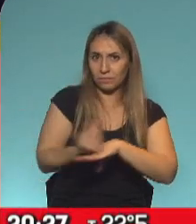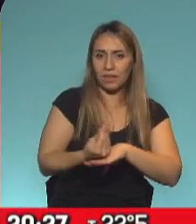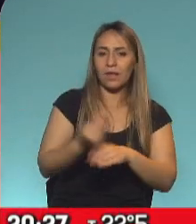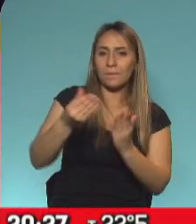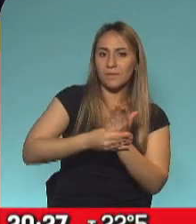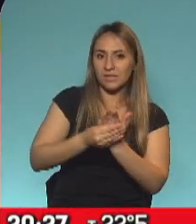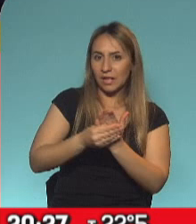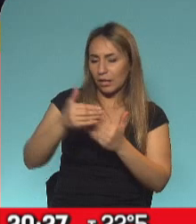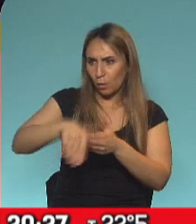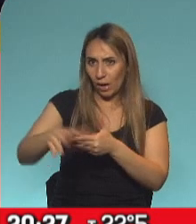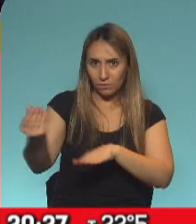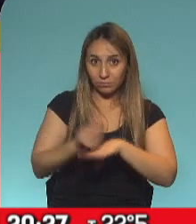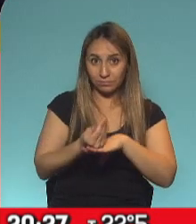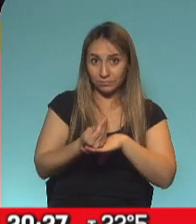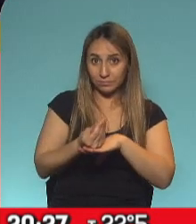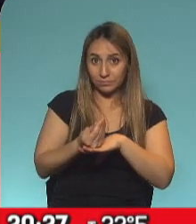mediano plazo.